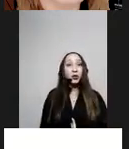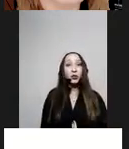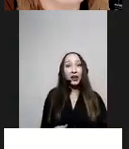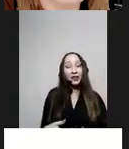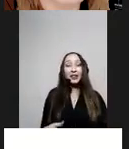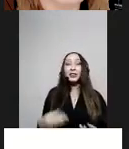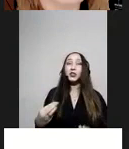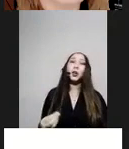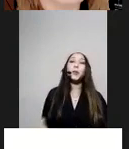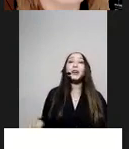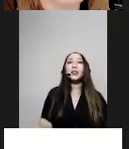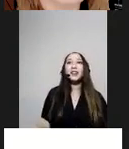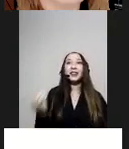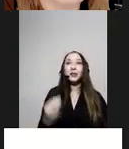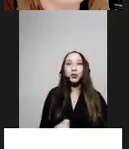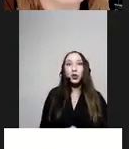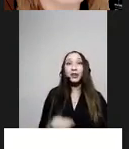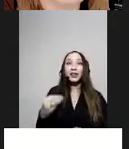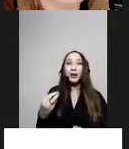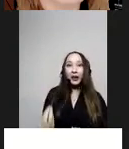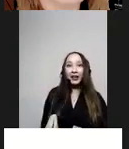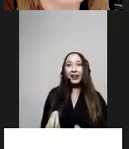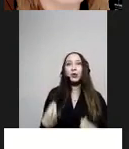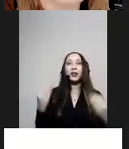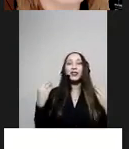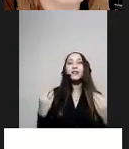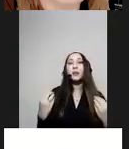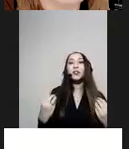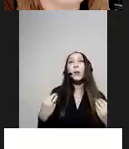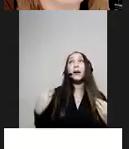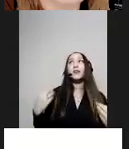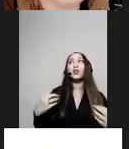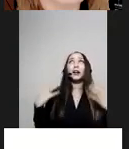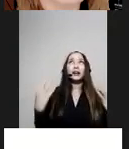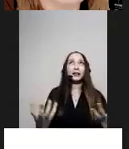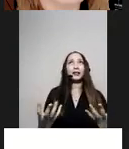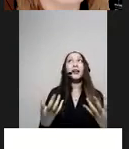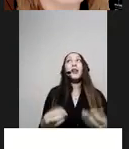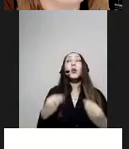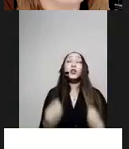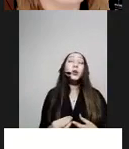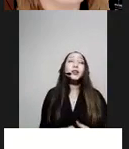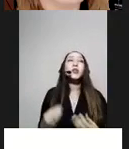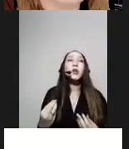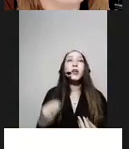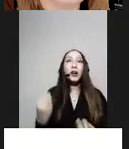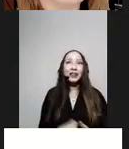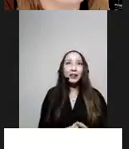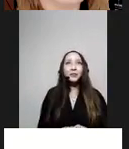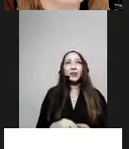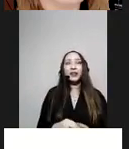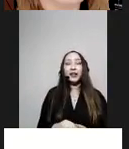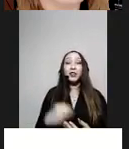riesgos psicosociales, nosotros podemos identificar esa emoción, regularla y usar esa información para afrontar el estrés. ¿Cuánto le hubiese ayudado a